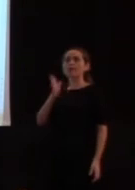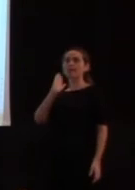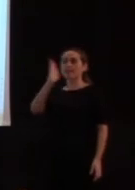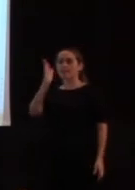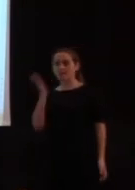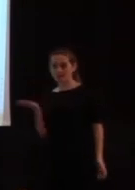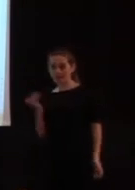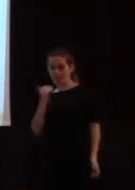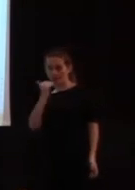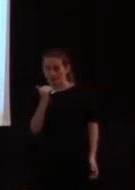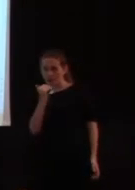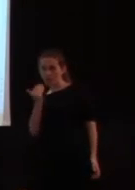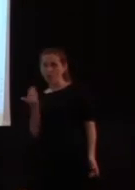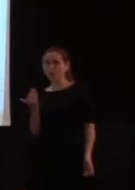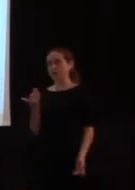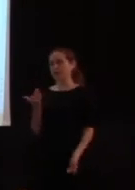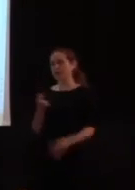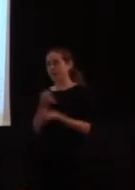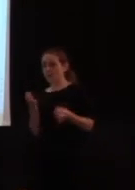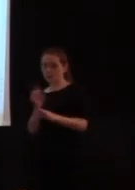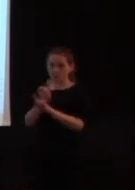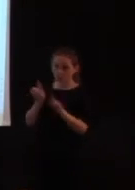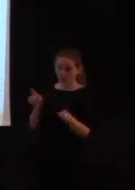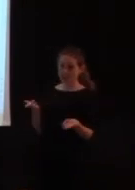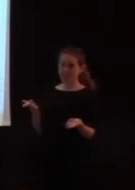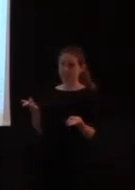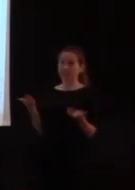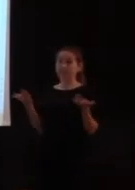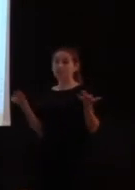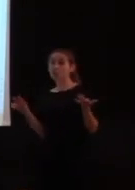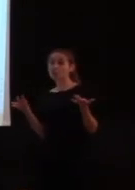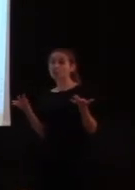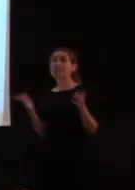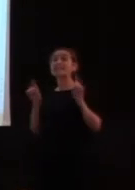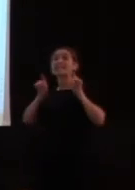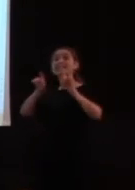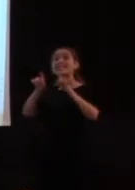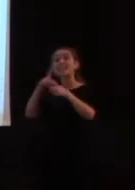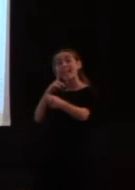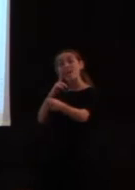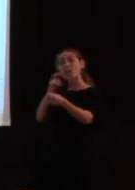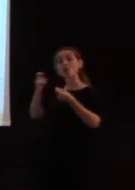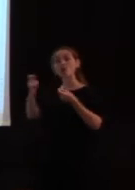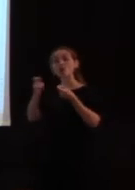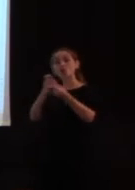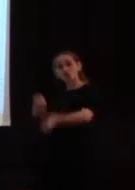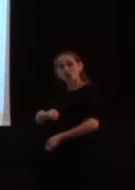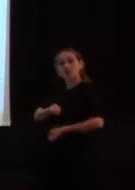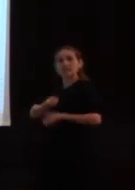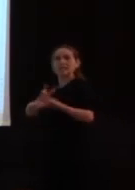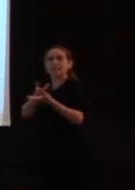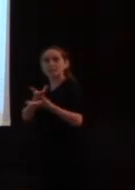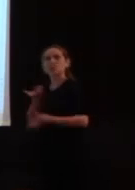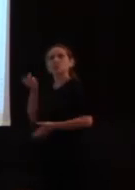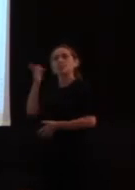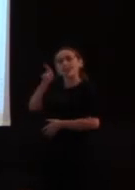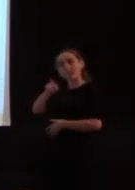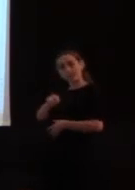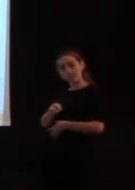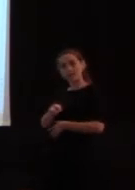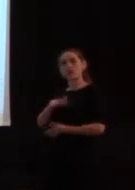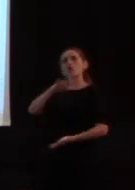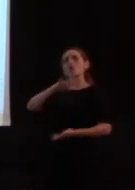porque son poco pertinentes. Por tanto, enseñar el control sobre el uso de la lengua. Por tanto, tener